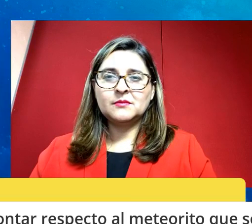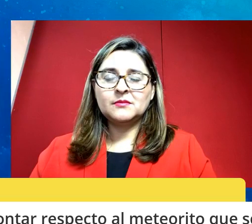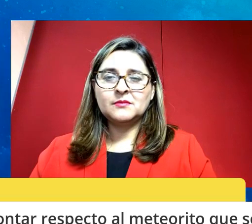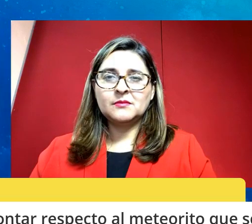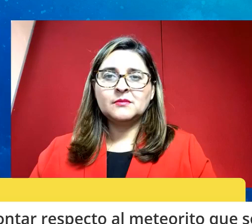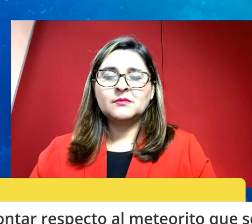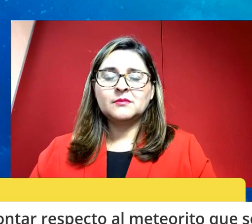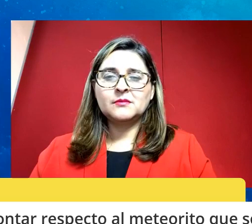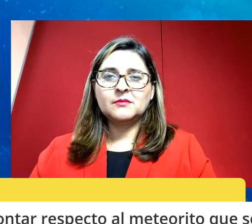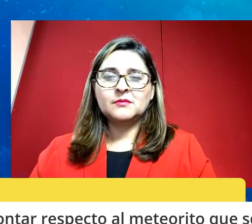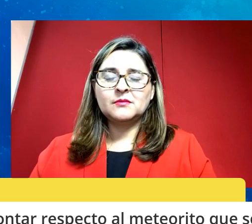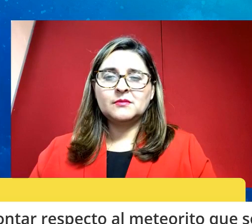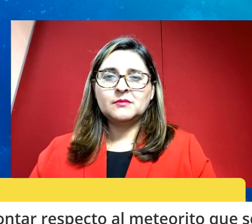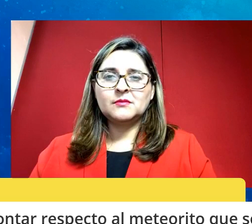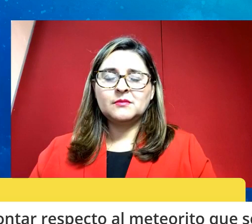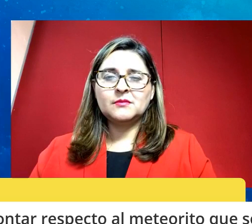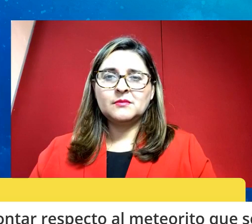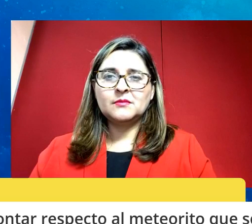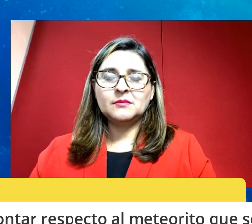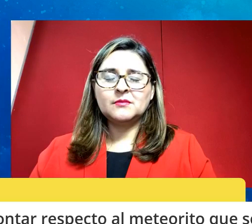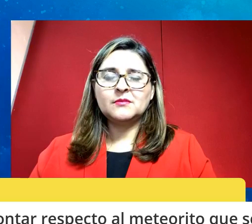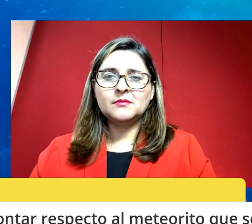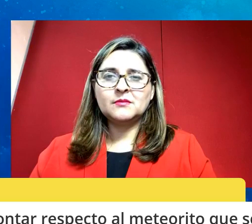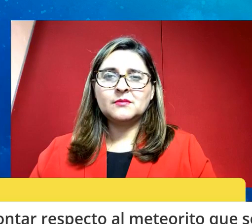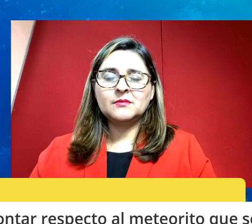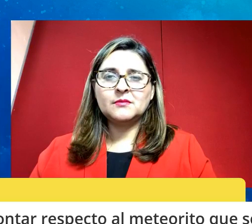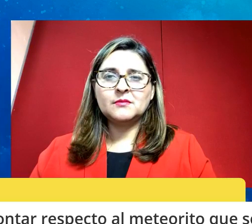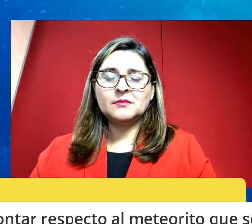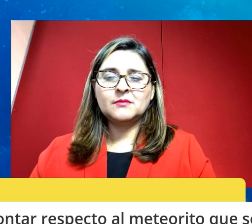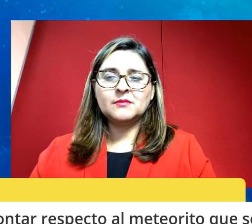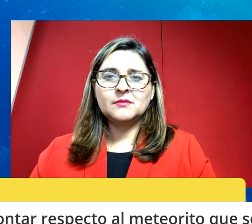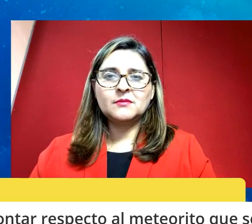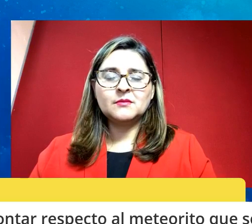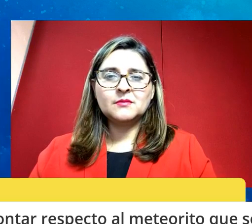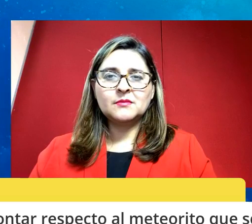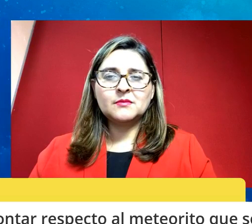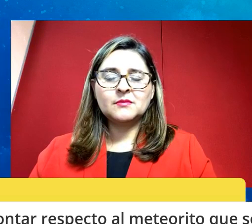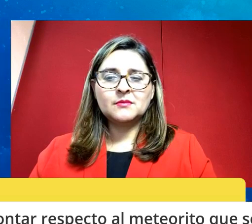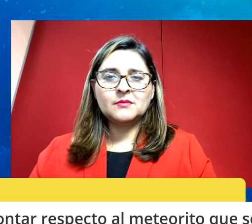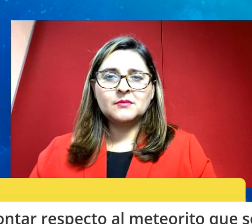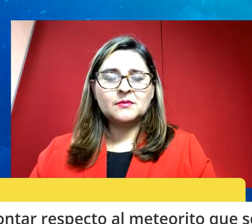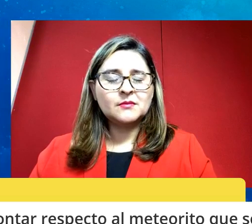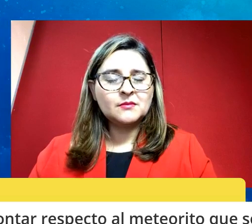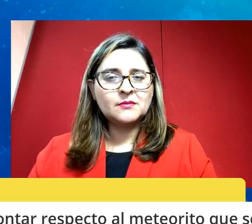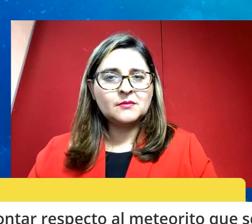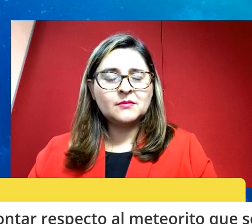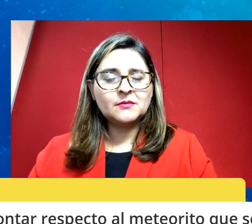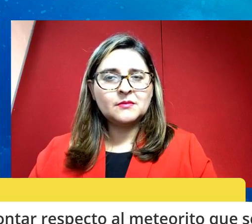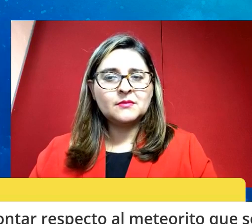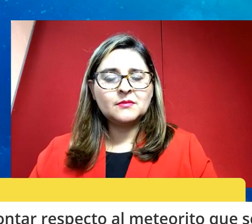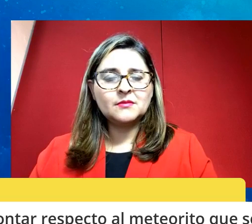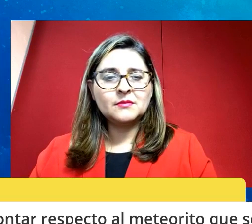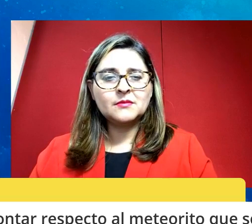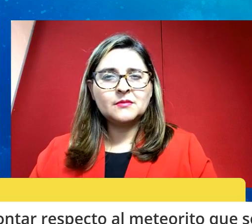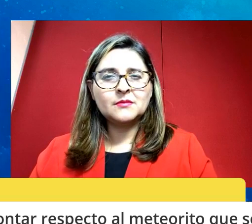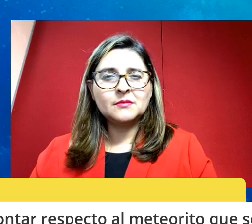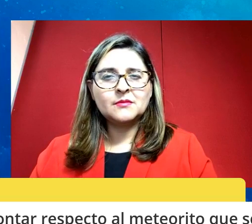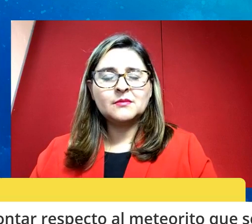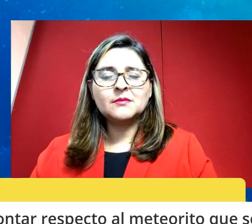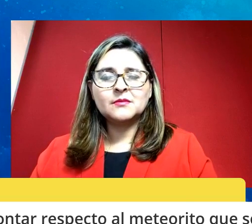hierro. Y actualmente, bueno, la gente, yo creo que el